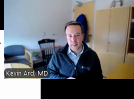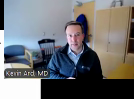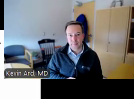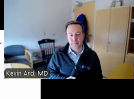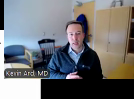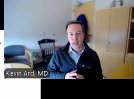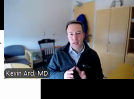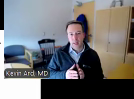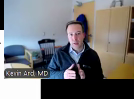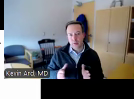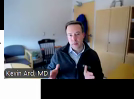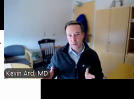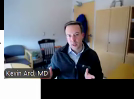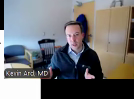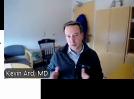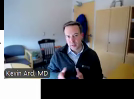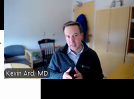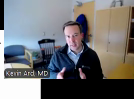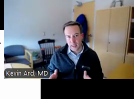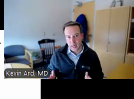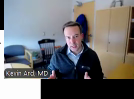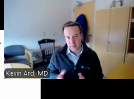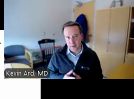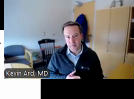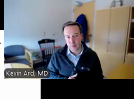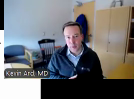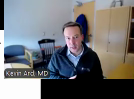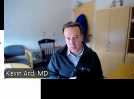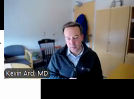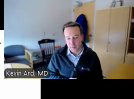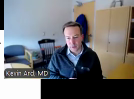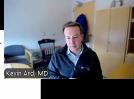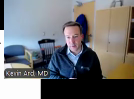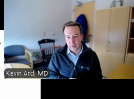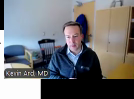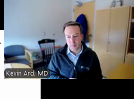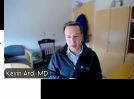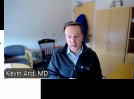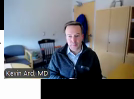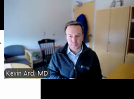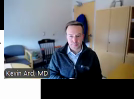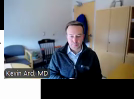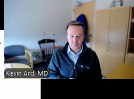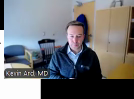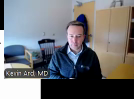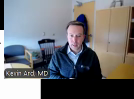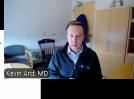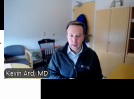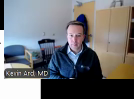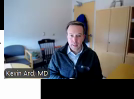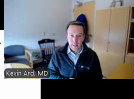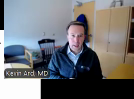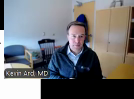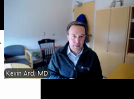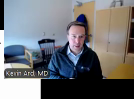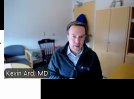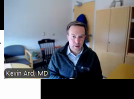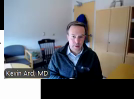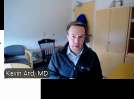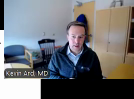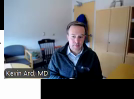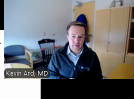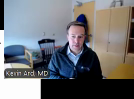y a veces hay reacciones en ese sitio de la inyección, pero normalmente hay un nódulo en el lado